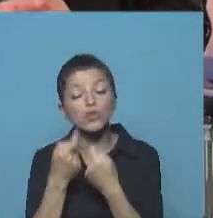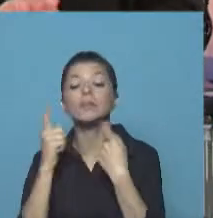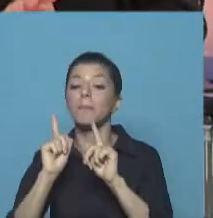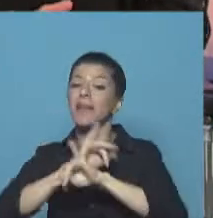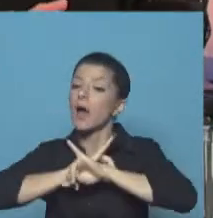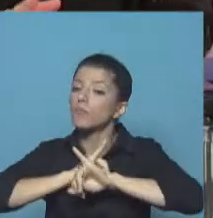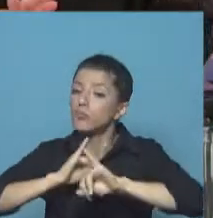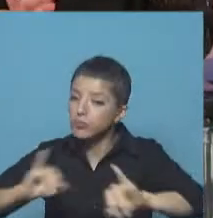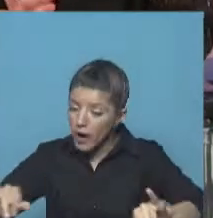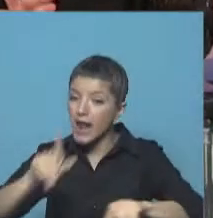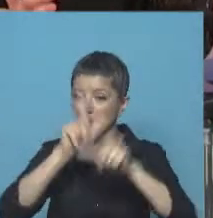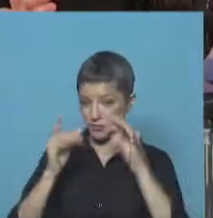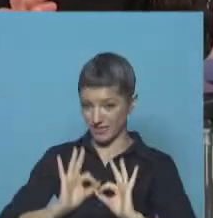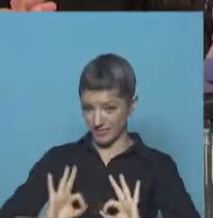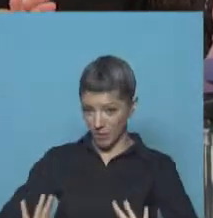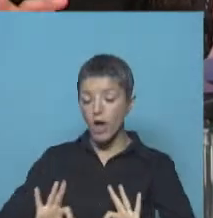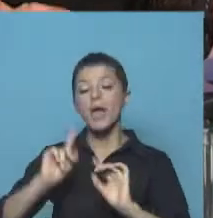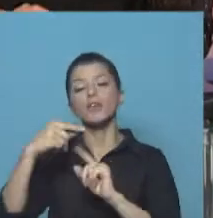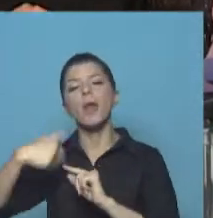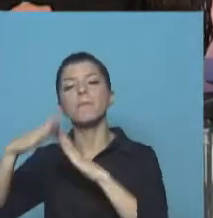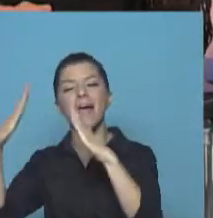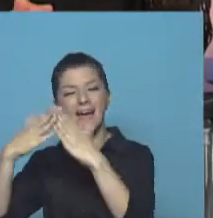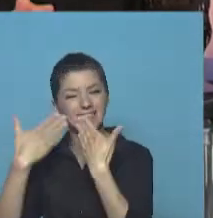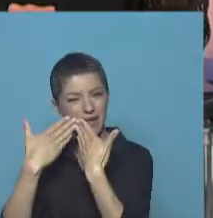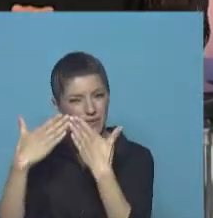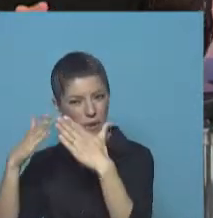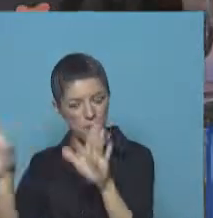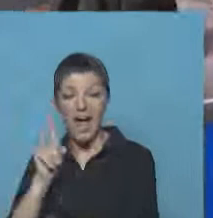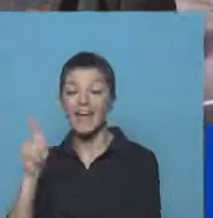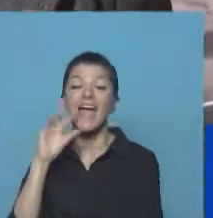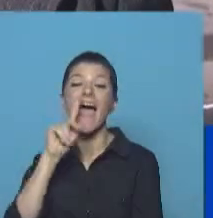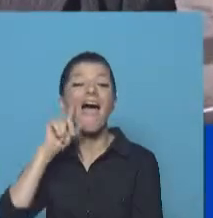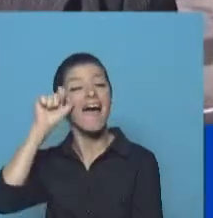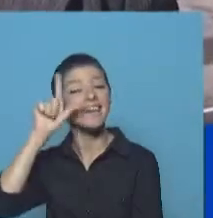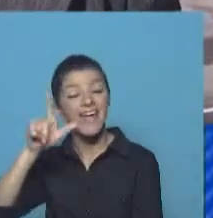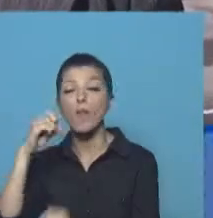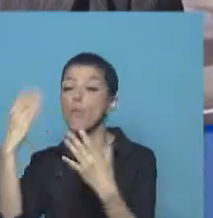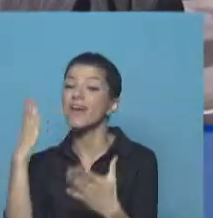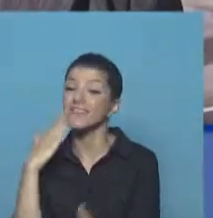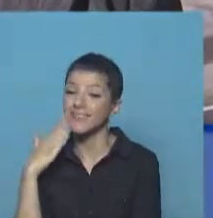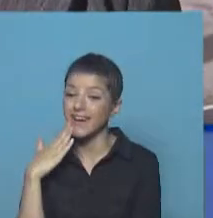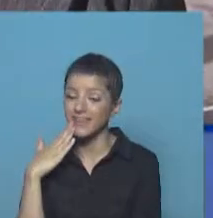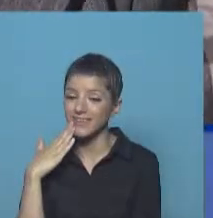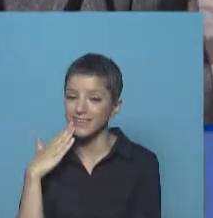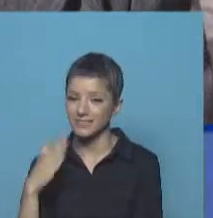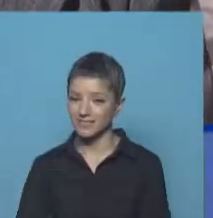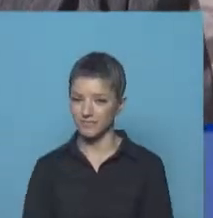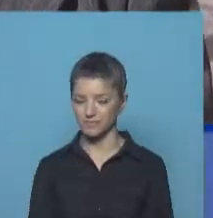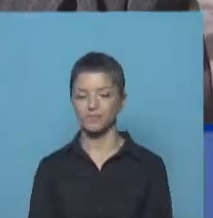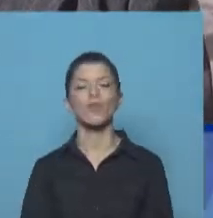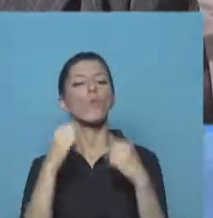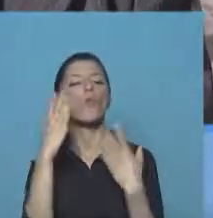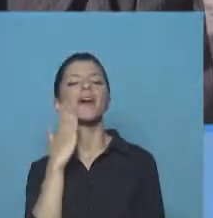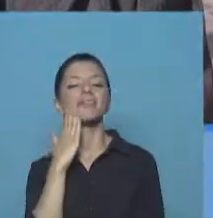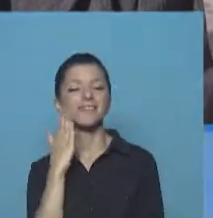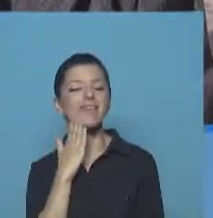una casa para atender estas situaciones así estaría imaginen a qué tal área y muy buenas tardes buenas tardes si el